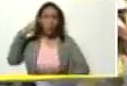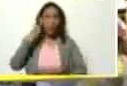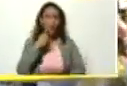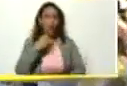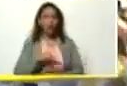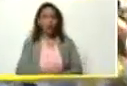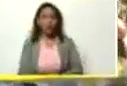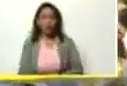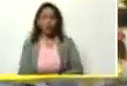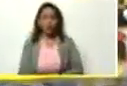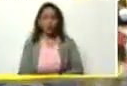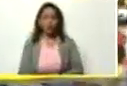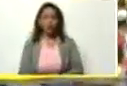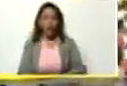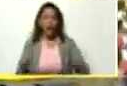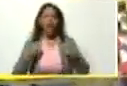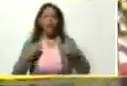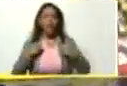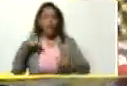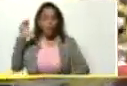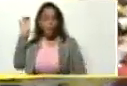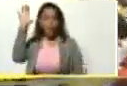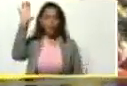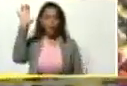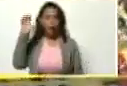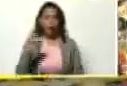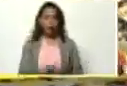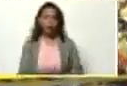bolivariana! ¡Que viva la patria!